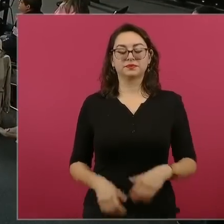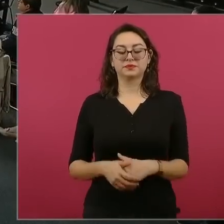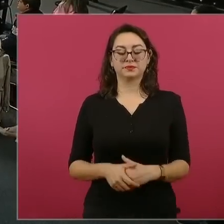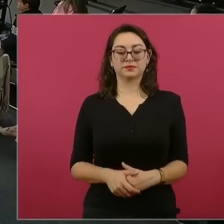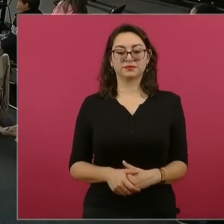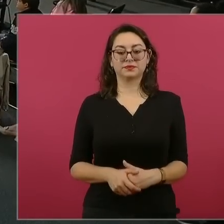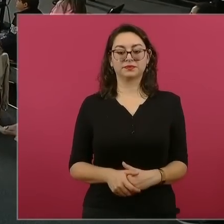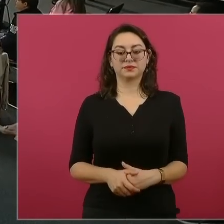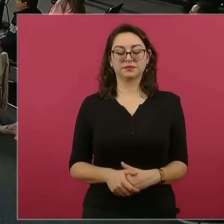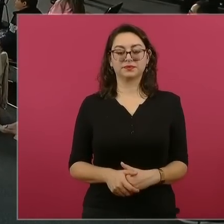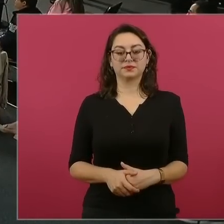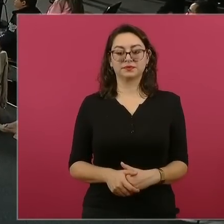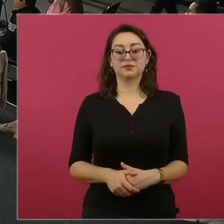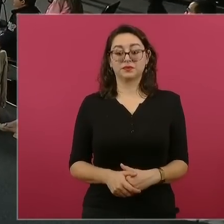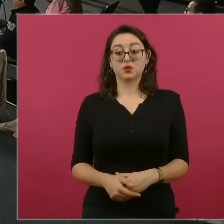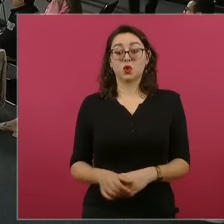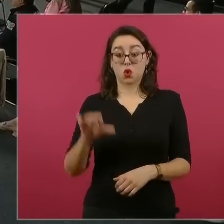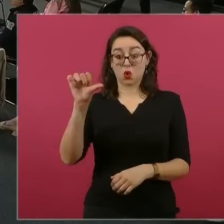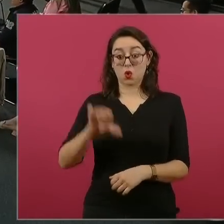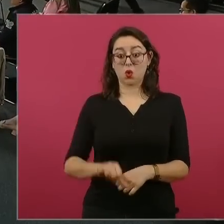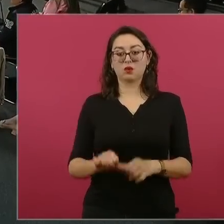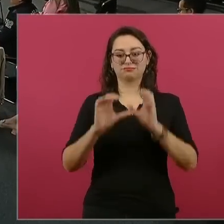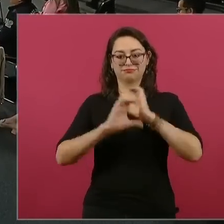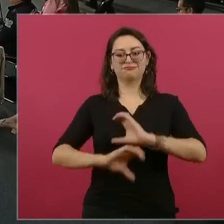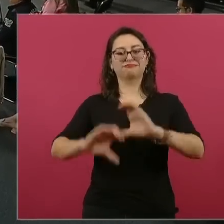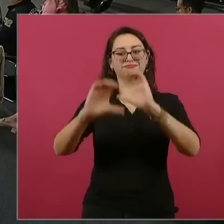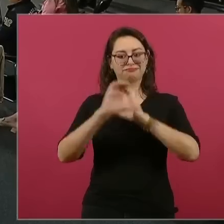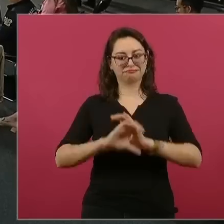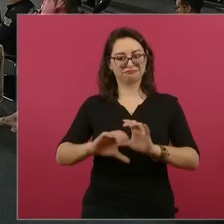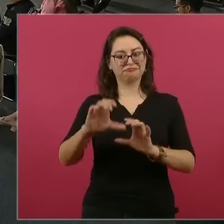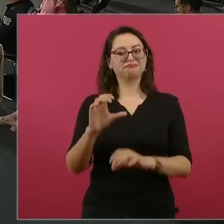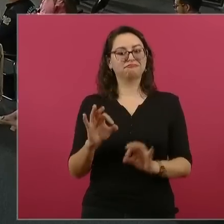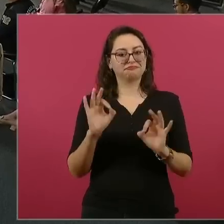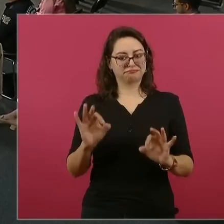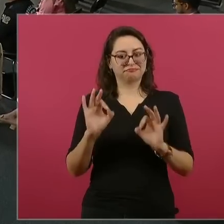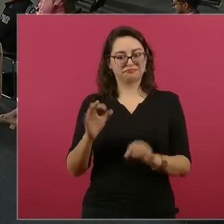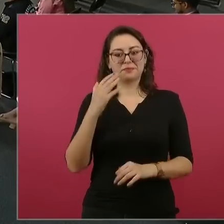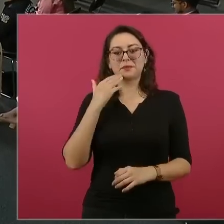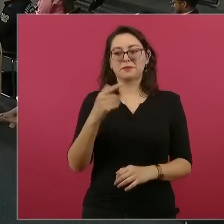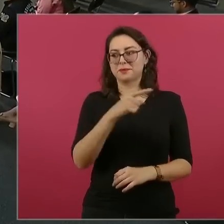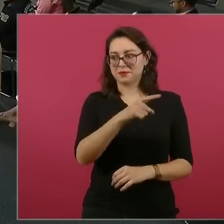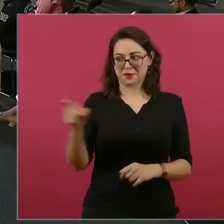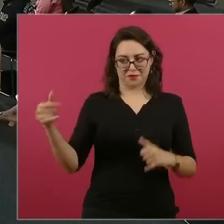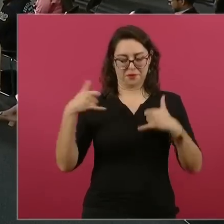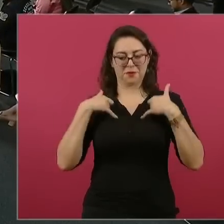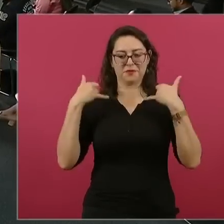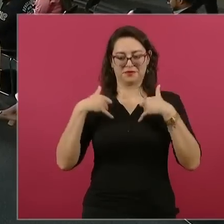Vamos a poner una muy buena canción. Ya van a ver. Para los jóvenes.